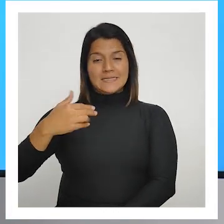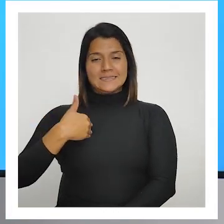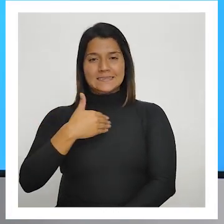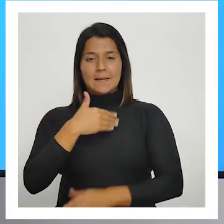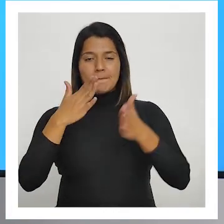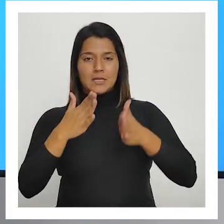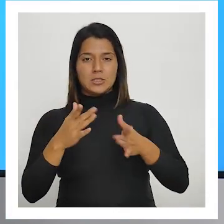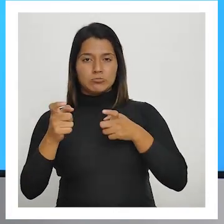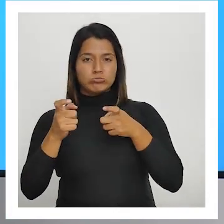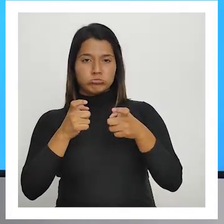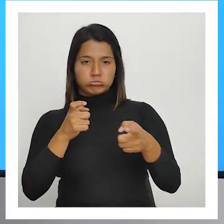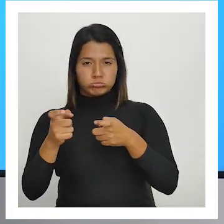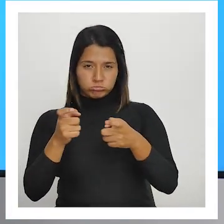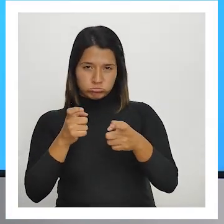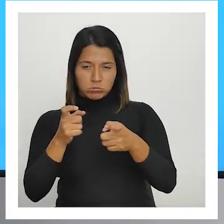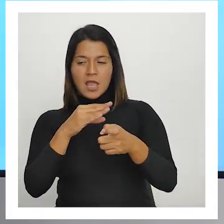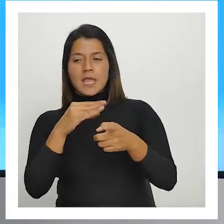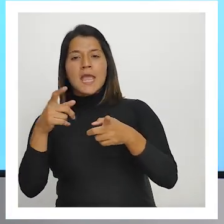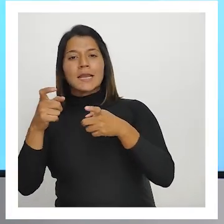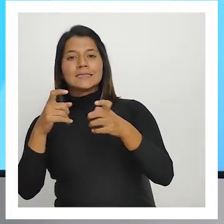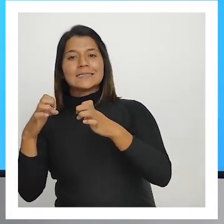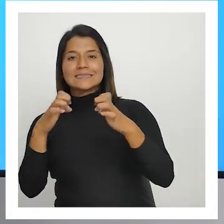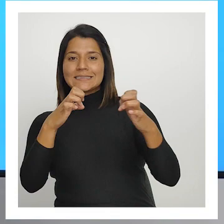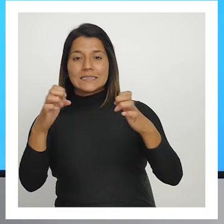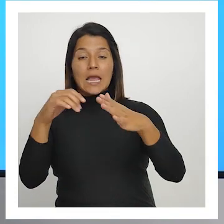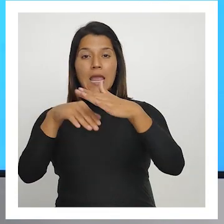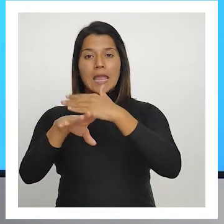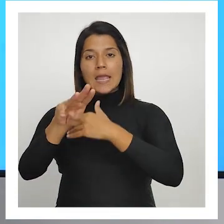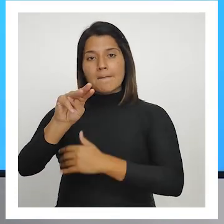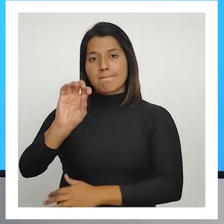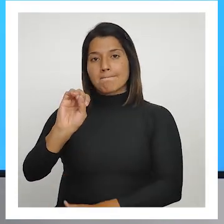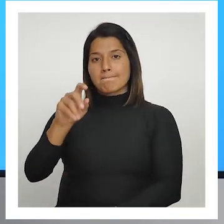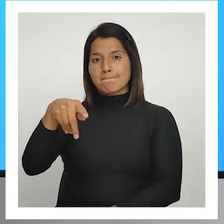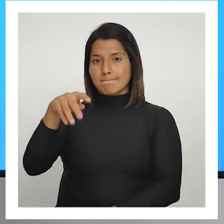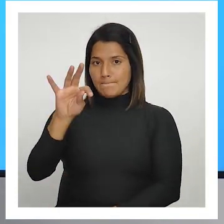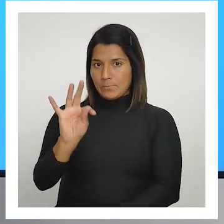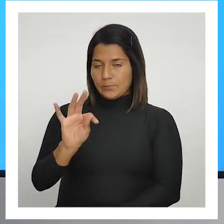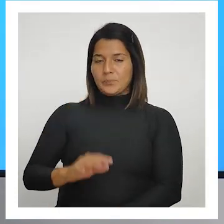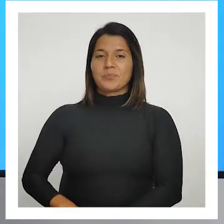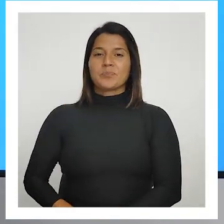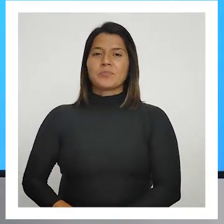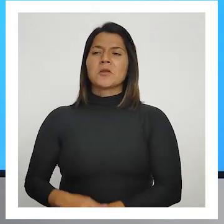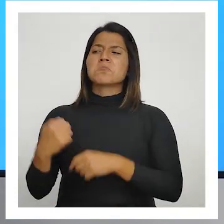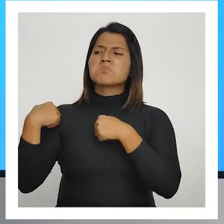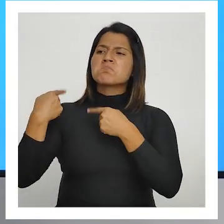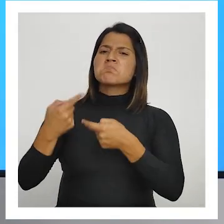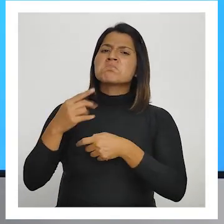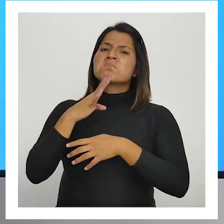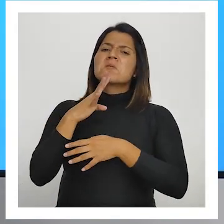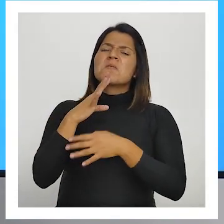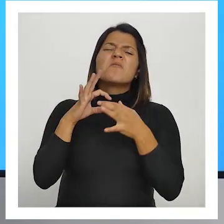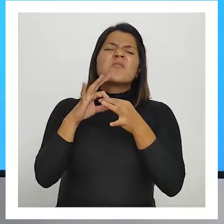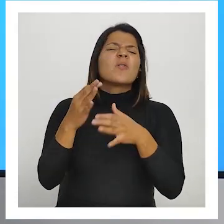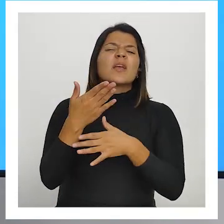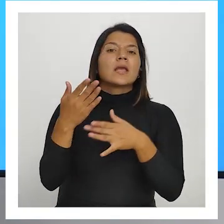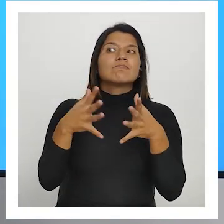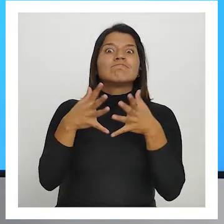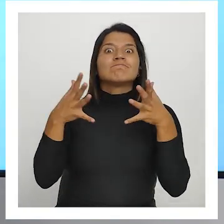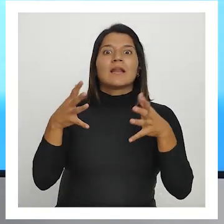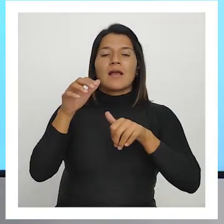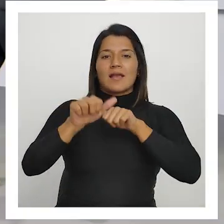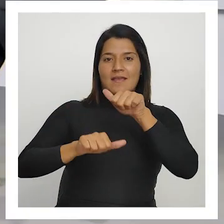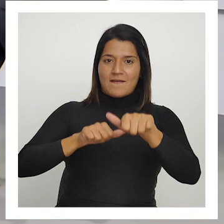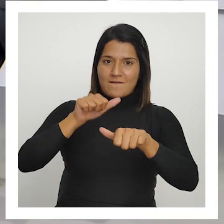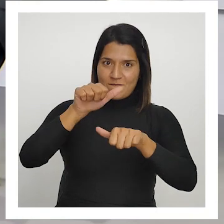de gestión estratégica del Ministerio de Obras Públicas y Transportes. Hemos venido hablando acerca del enorme